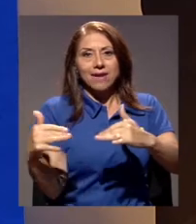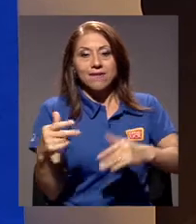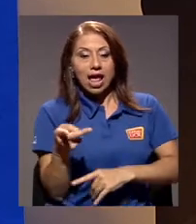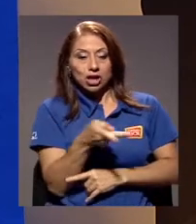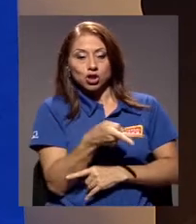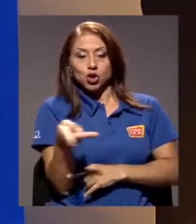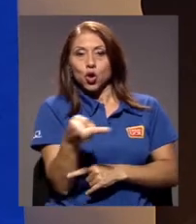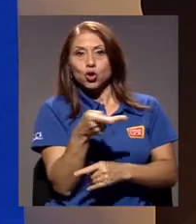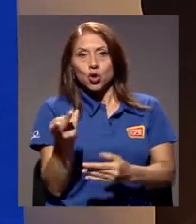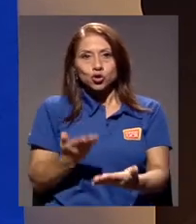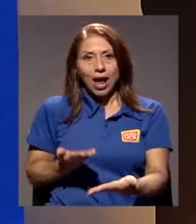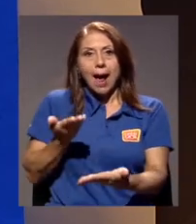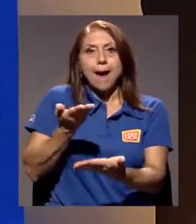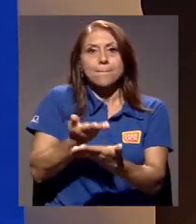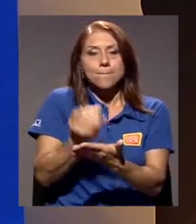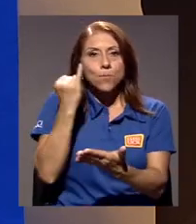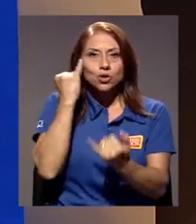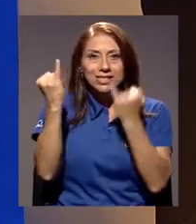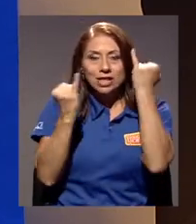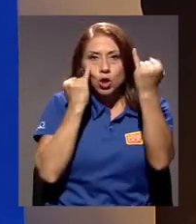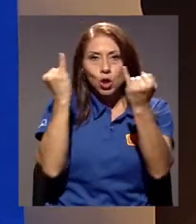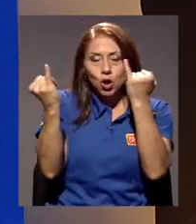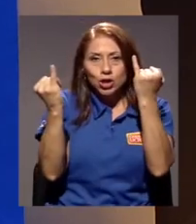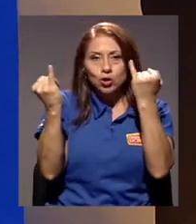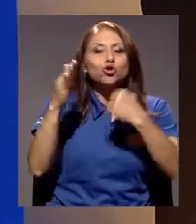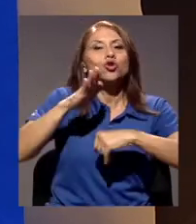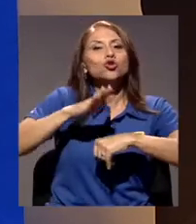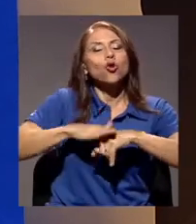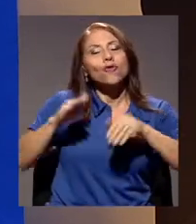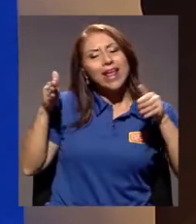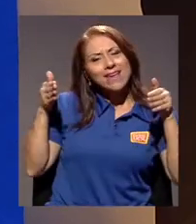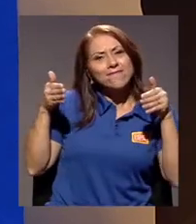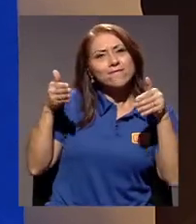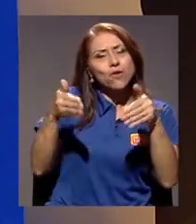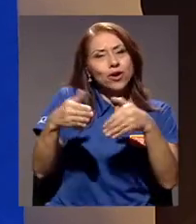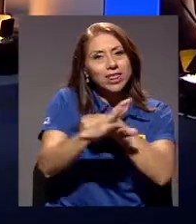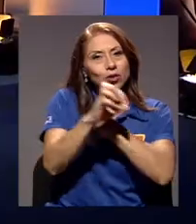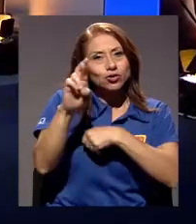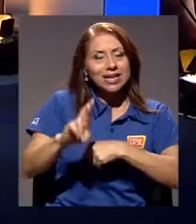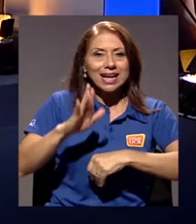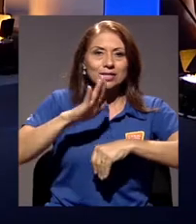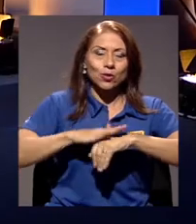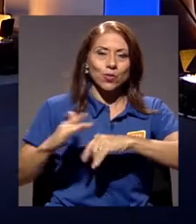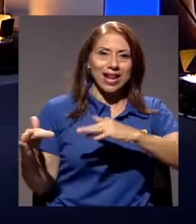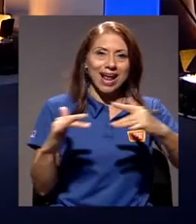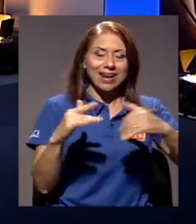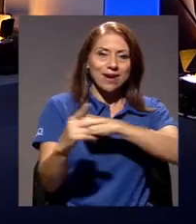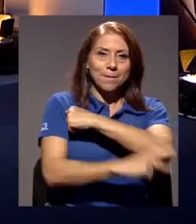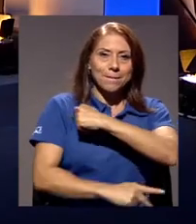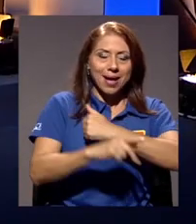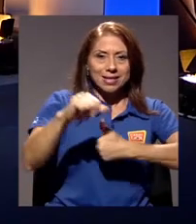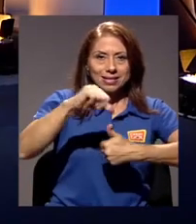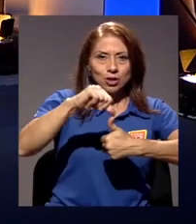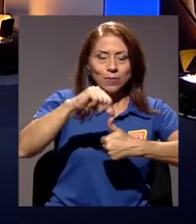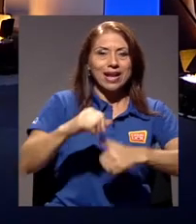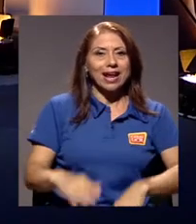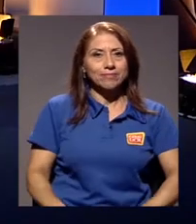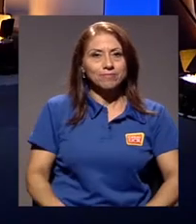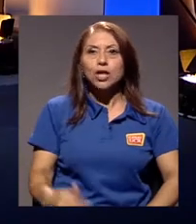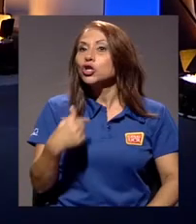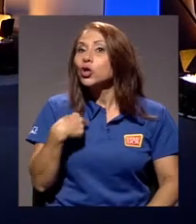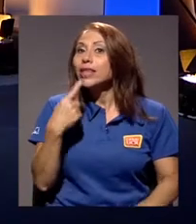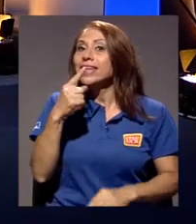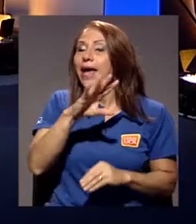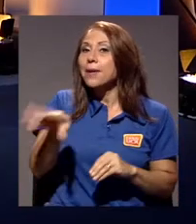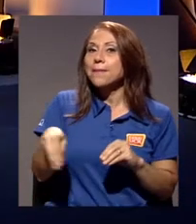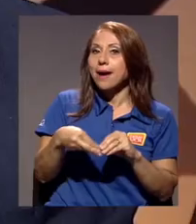al enfoque de costa rica de la guerra patria centroamericana yo diría más yo diría